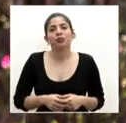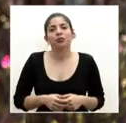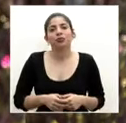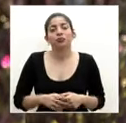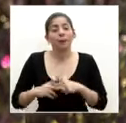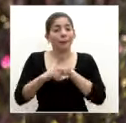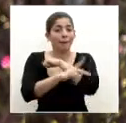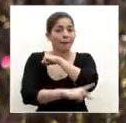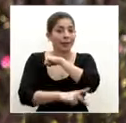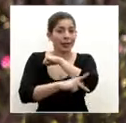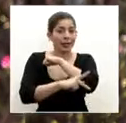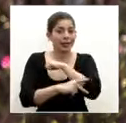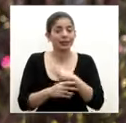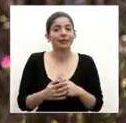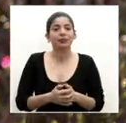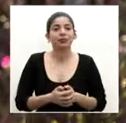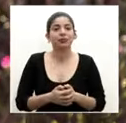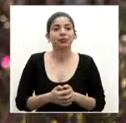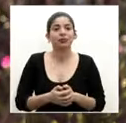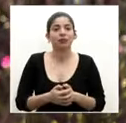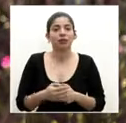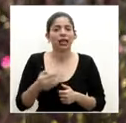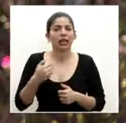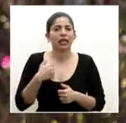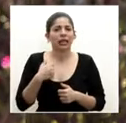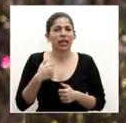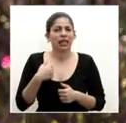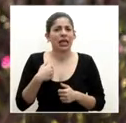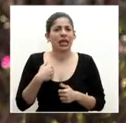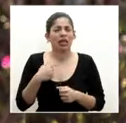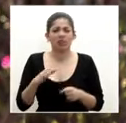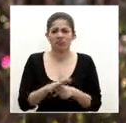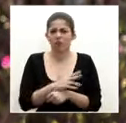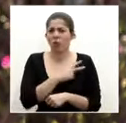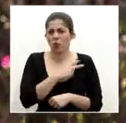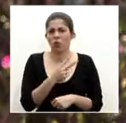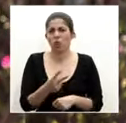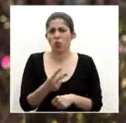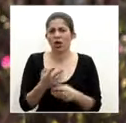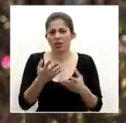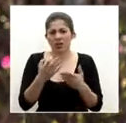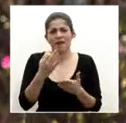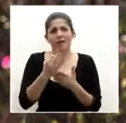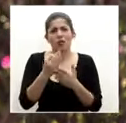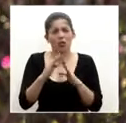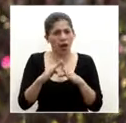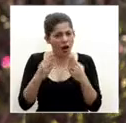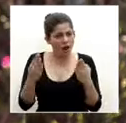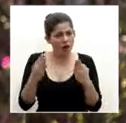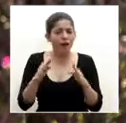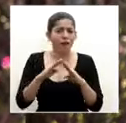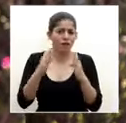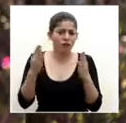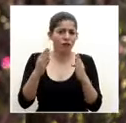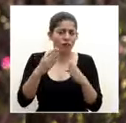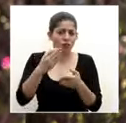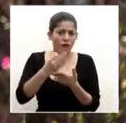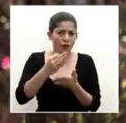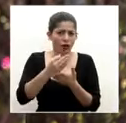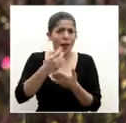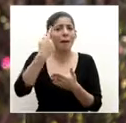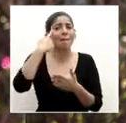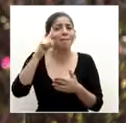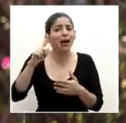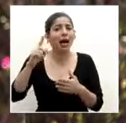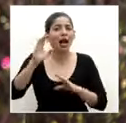El país ha tenido toda la voluntad de abrir fronteras, de mantener fronteras abiertas a